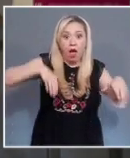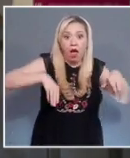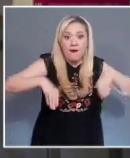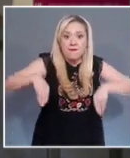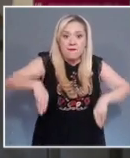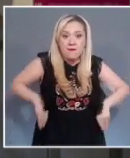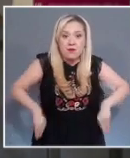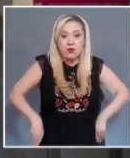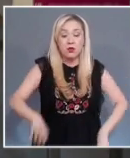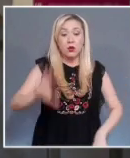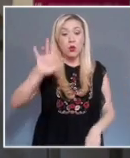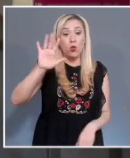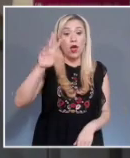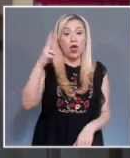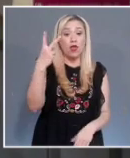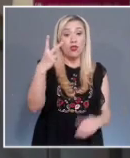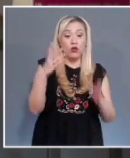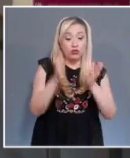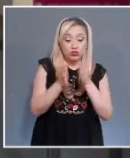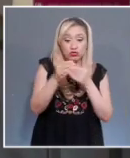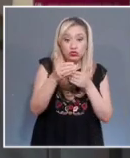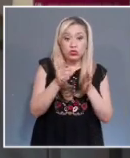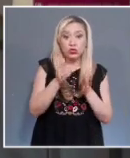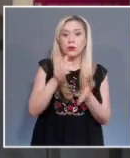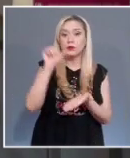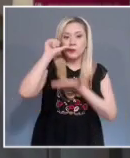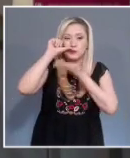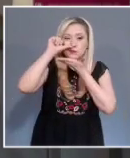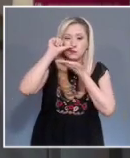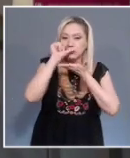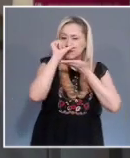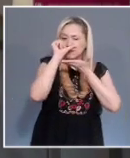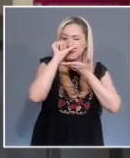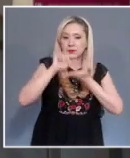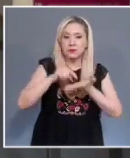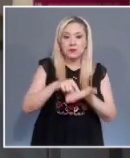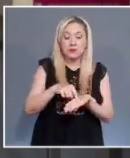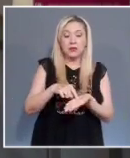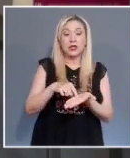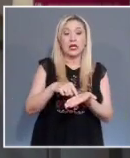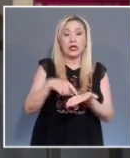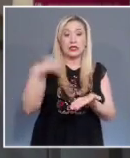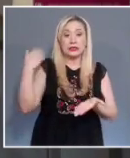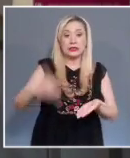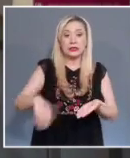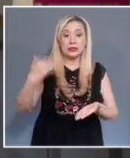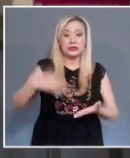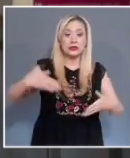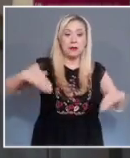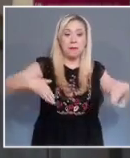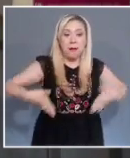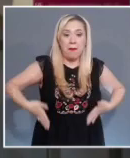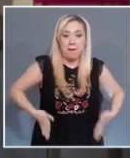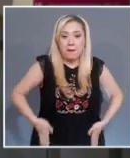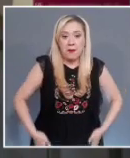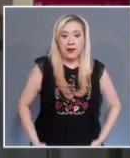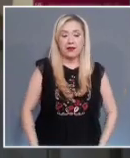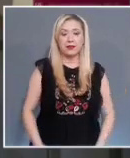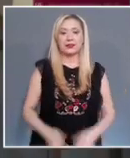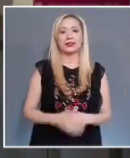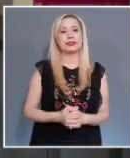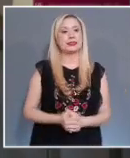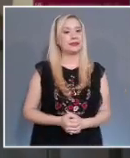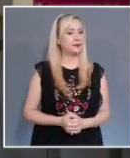52 paquetes con cocaína, los cuales traía pegados en el cuerpo, diversas partes del cuerpo,